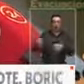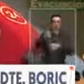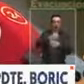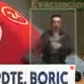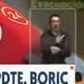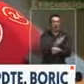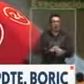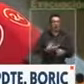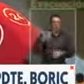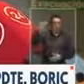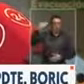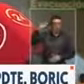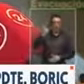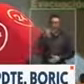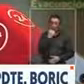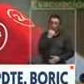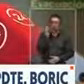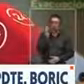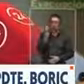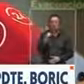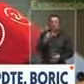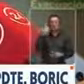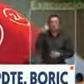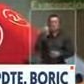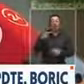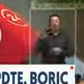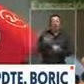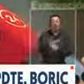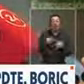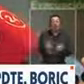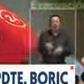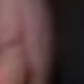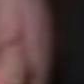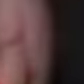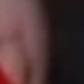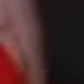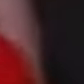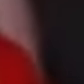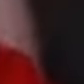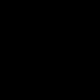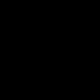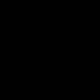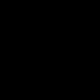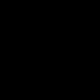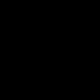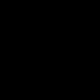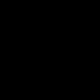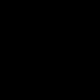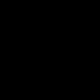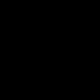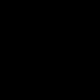gobierno, en el pasado, y bueno, sería muy mal precedente que ahora se mantenga ese mismo estilo, ¿no?